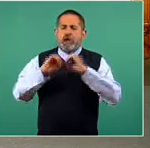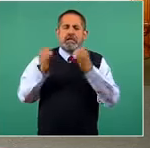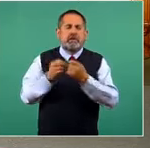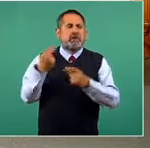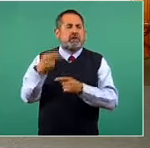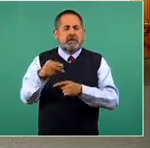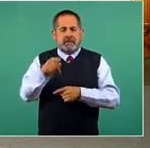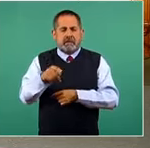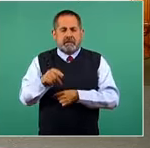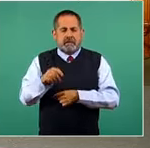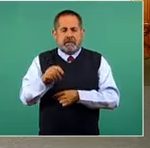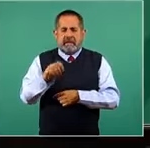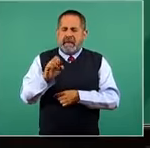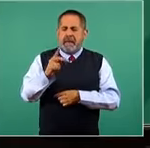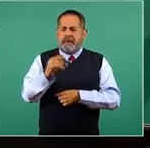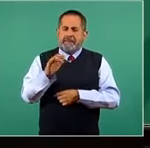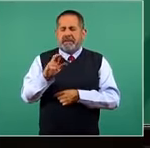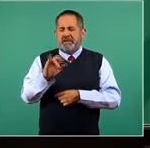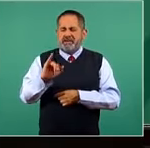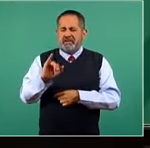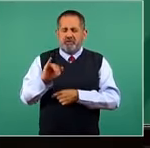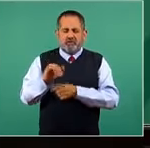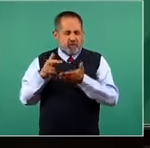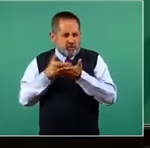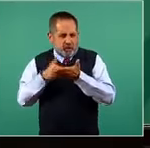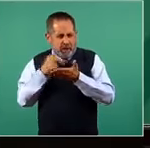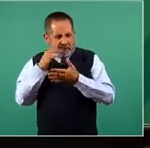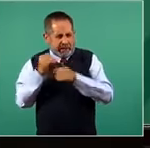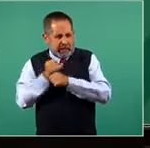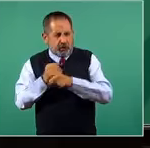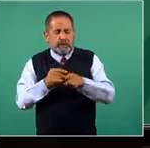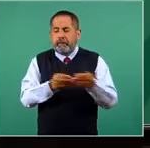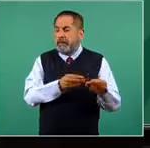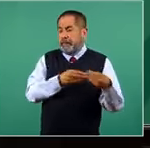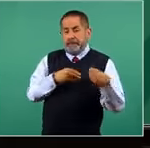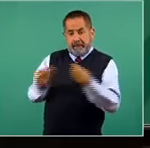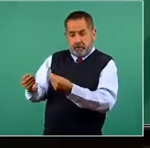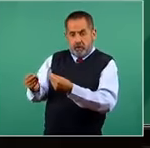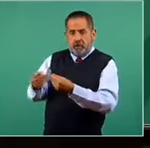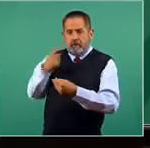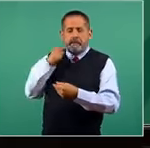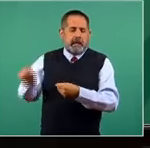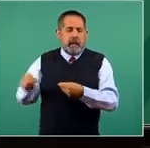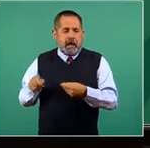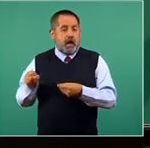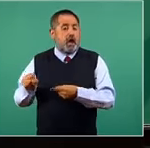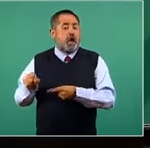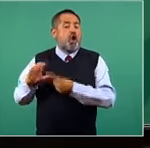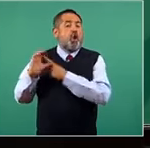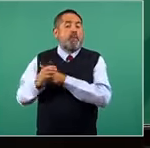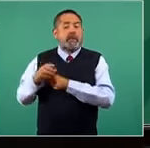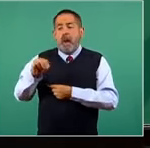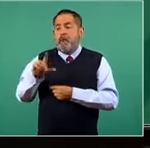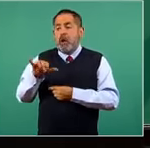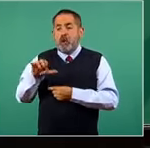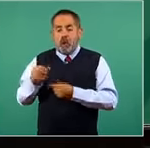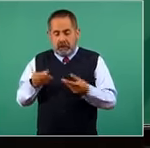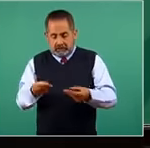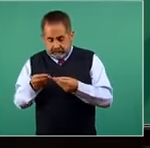llama Epic Research, presentó para consideración del Comité de Moléculas Nuevas. Y hay